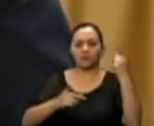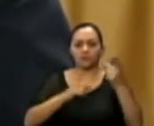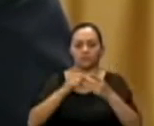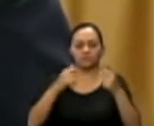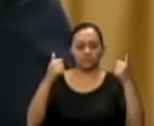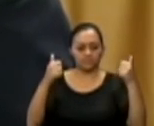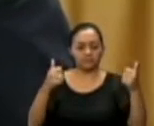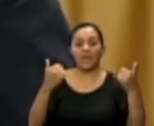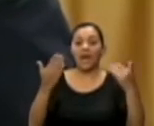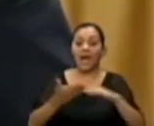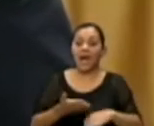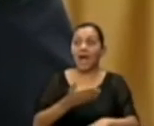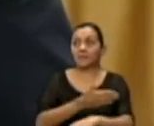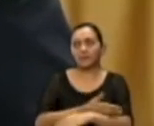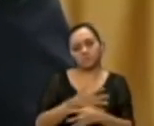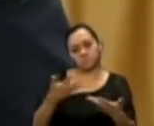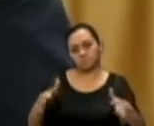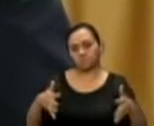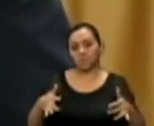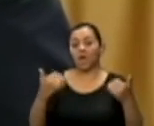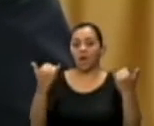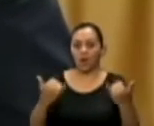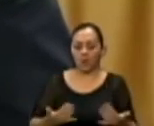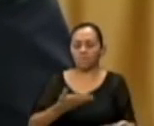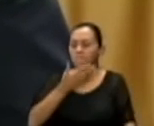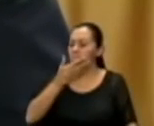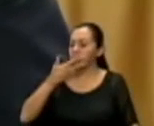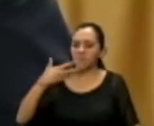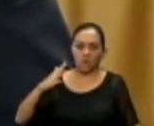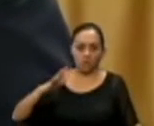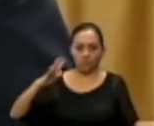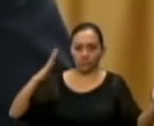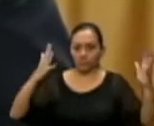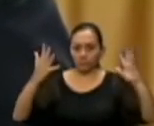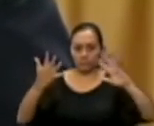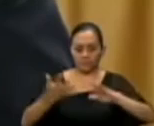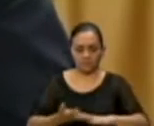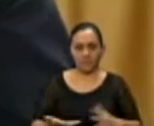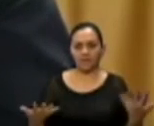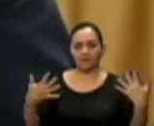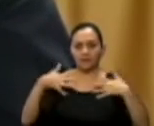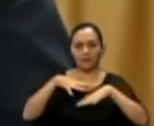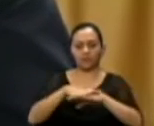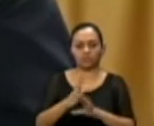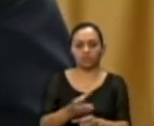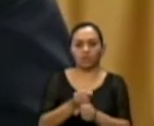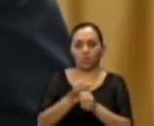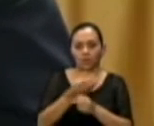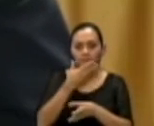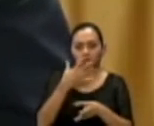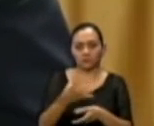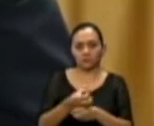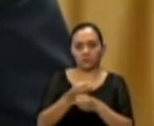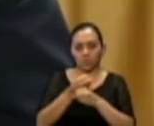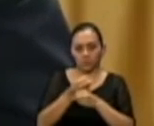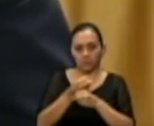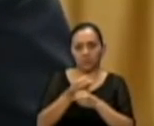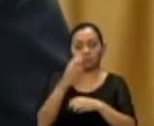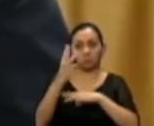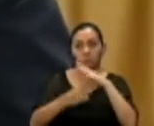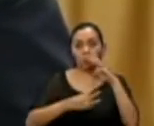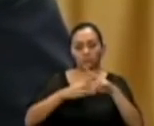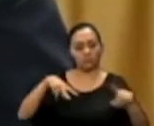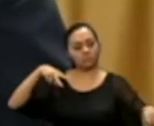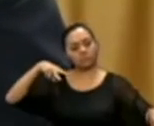muchísimo y yo les puedo decir que tenemos los mejores sistemas integrados de seguridad de la región y tal vez del mundo